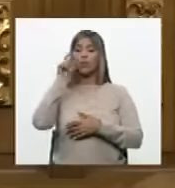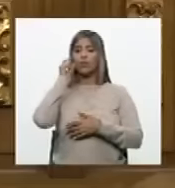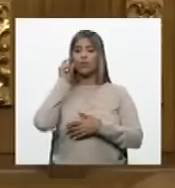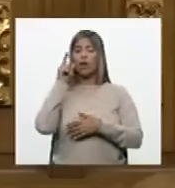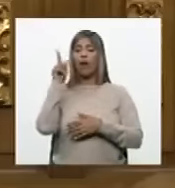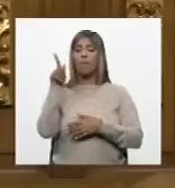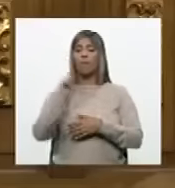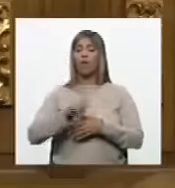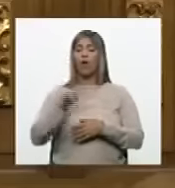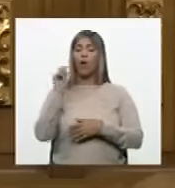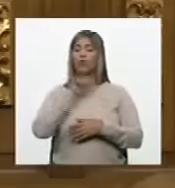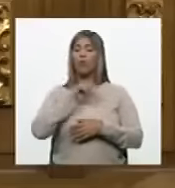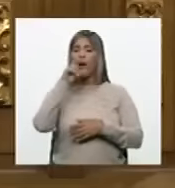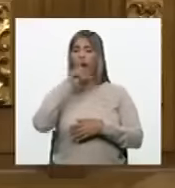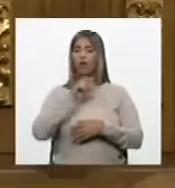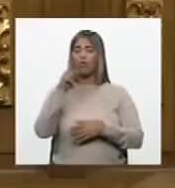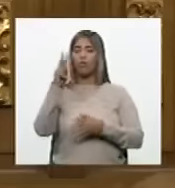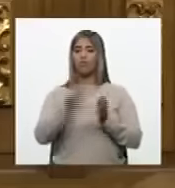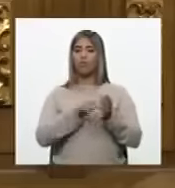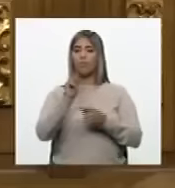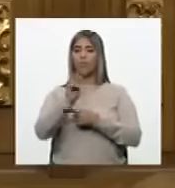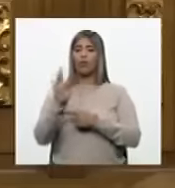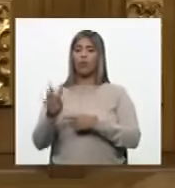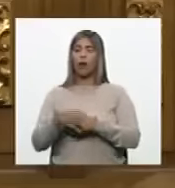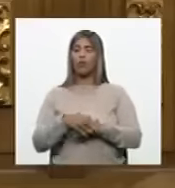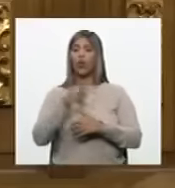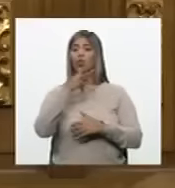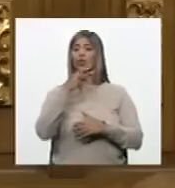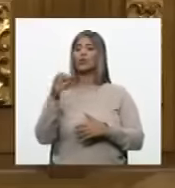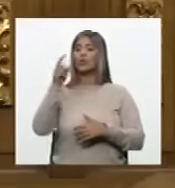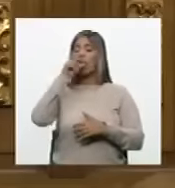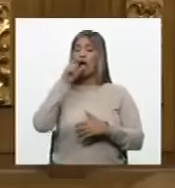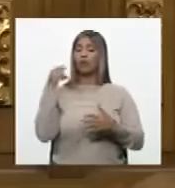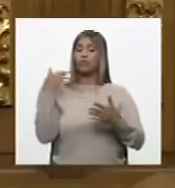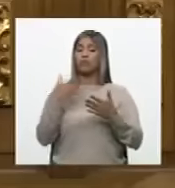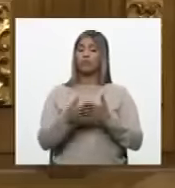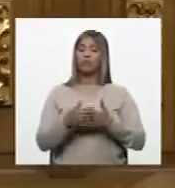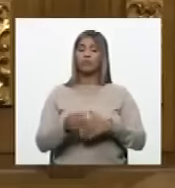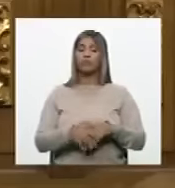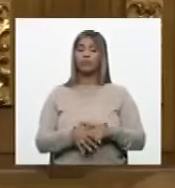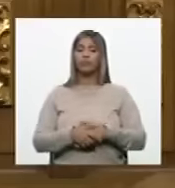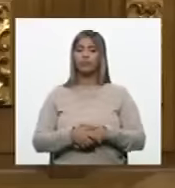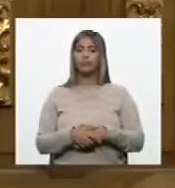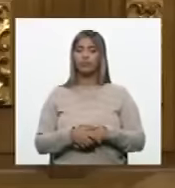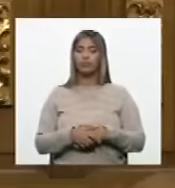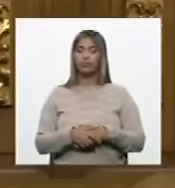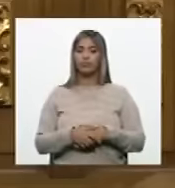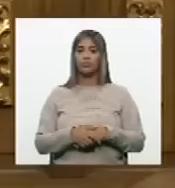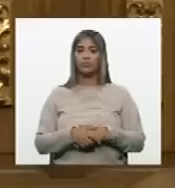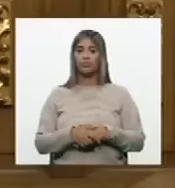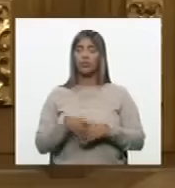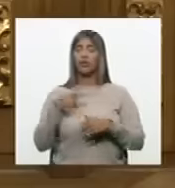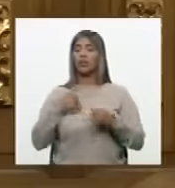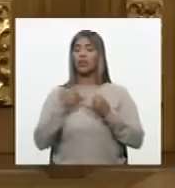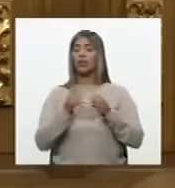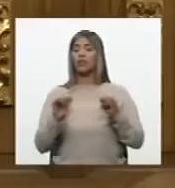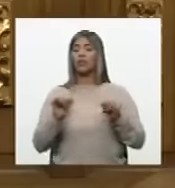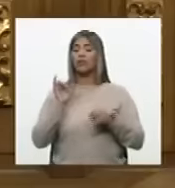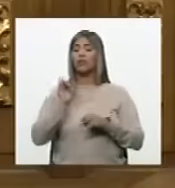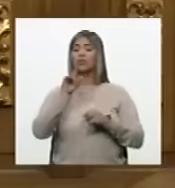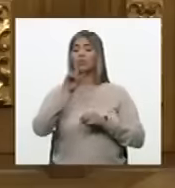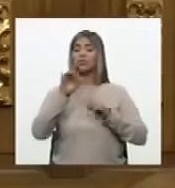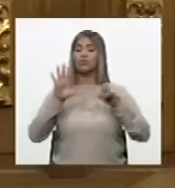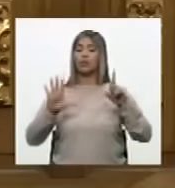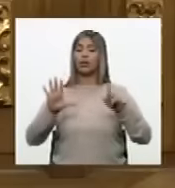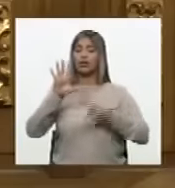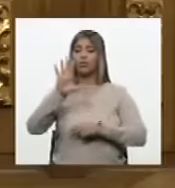mes de octubre de 2024. 200 años de 14, 214 años de la independencia,